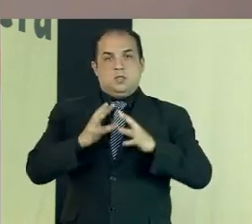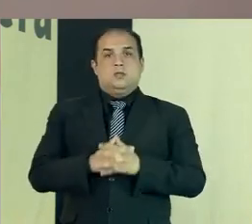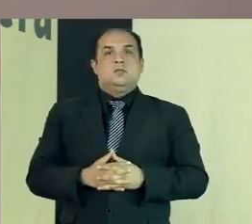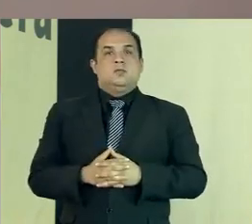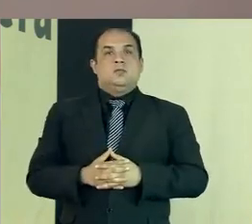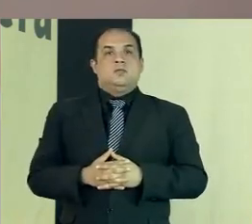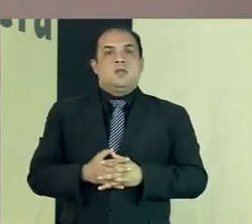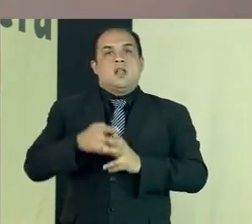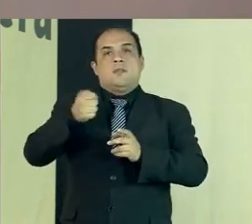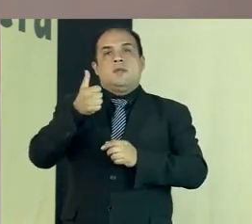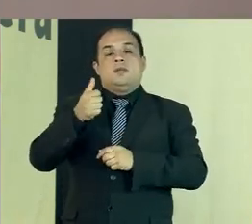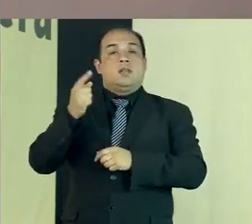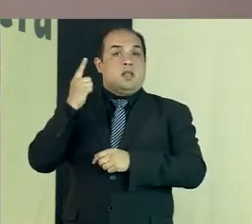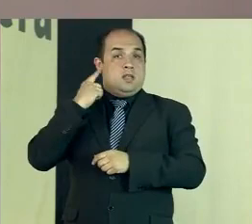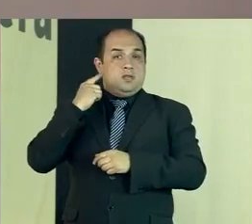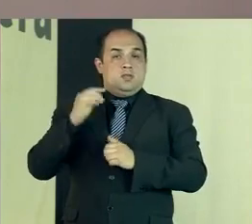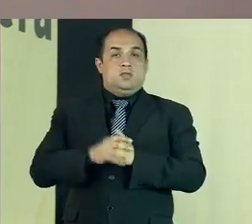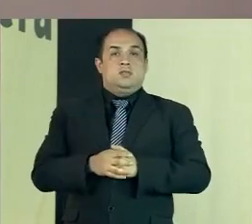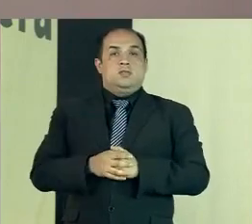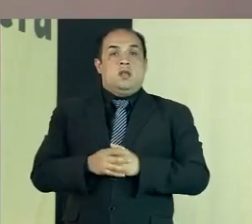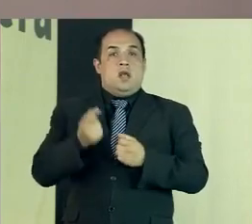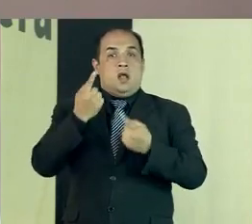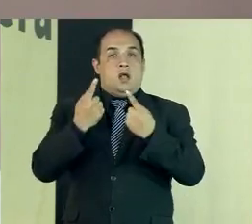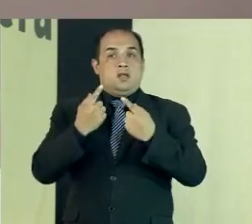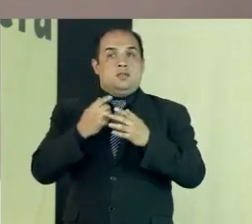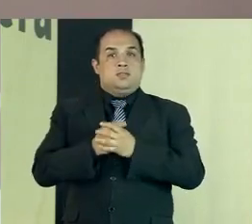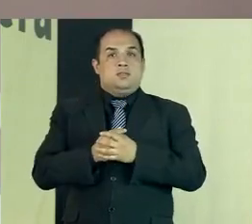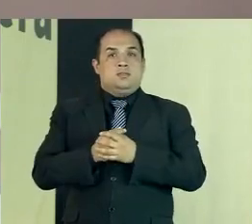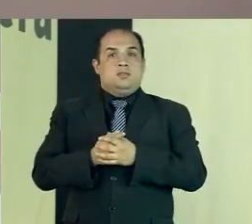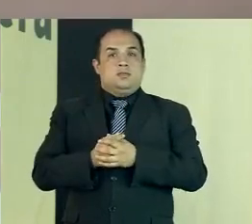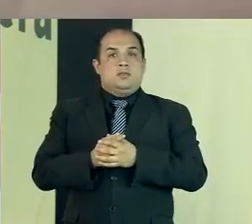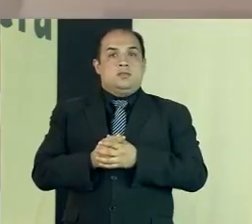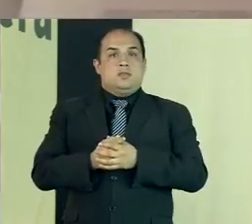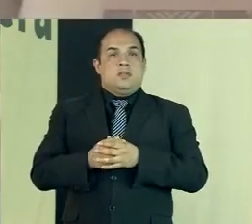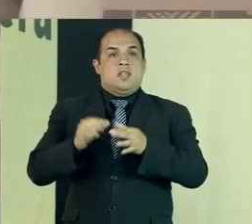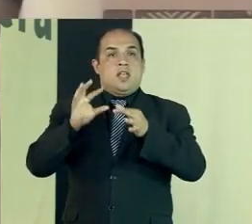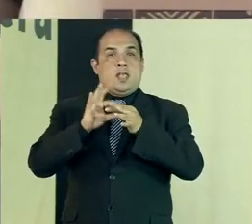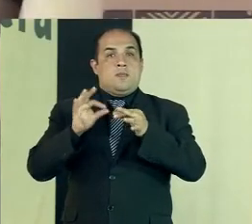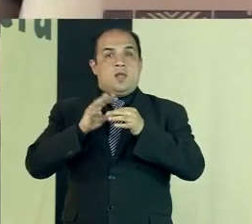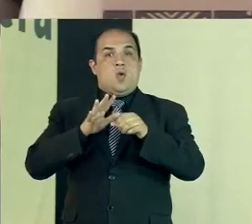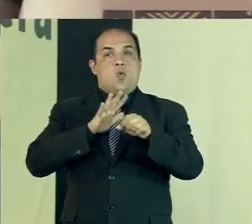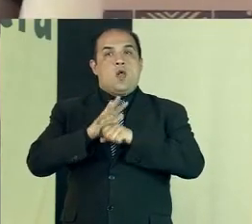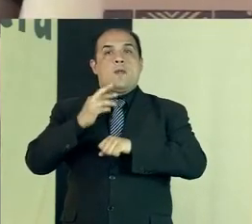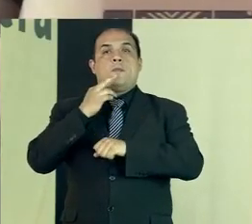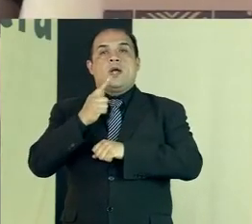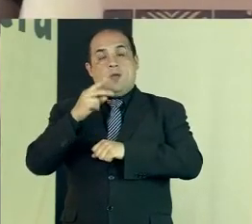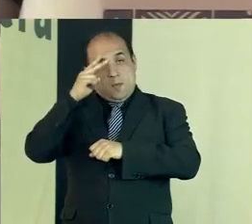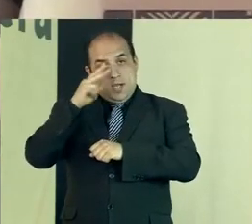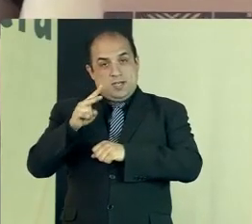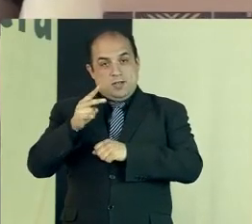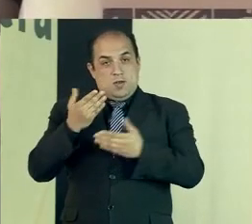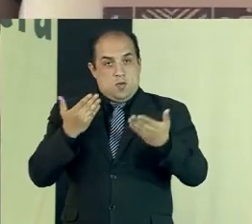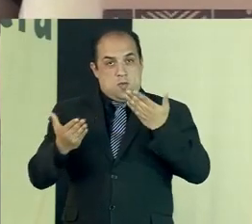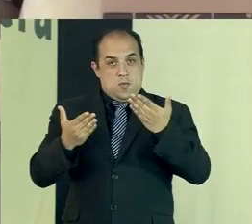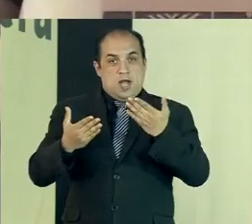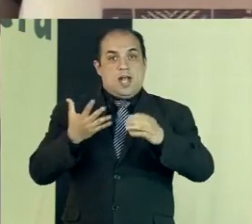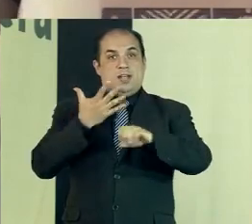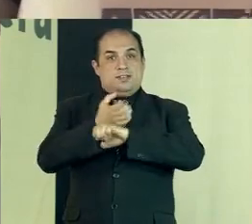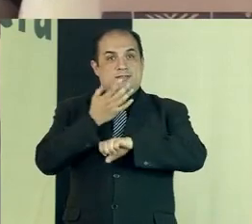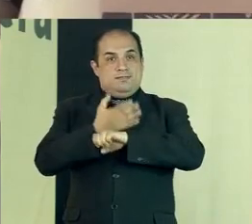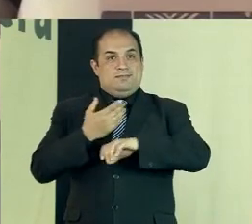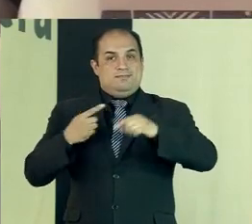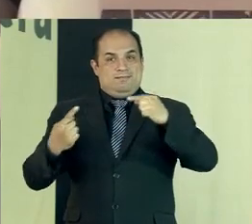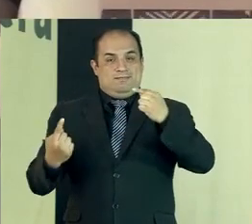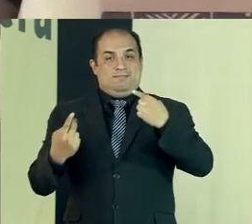es la primera vez que escucho a cni que pone sobre la mesa las ventajas de ser mexicano sobre ser norteamericano